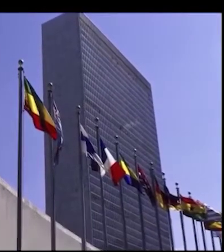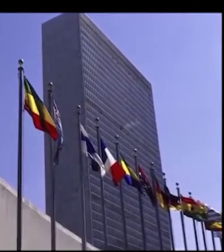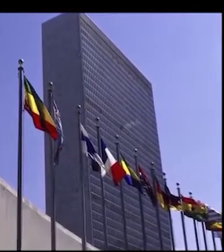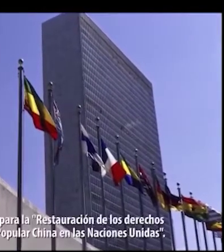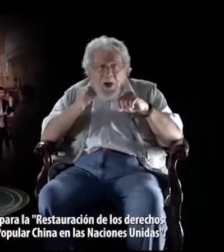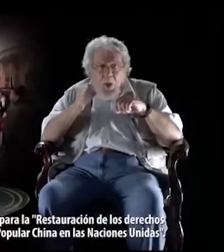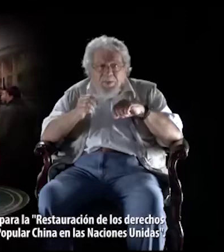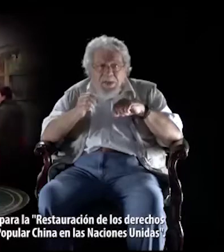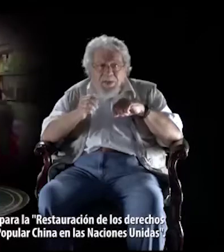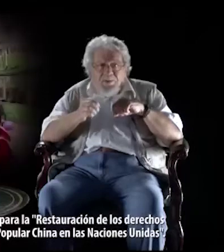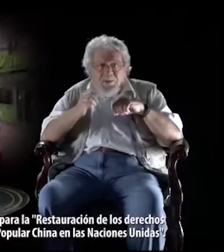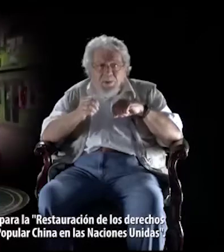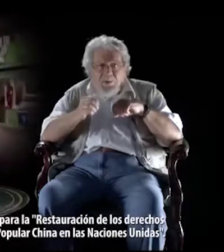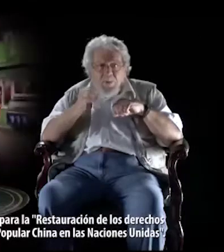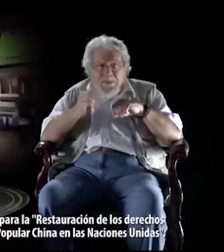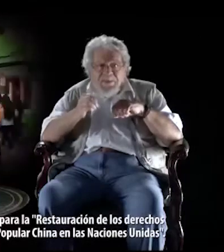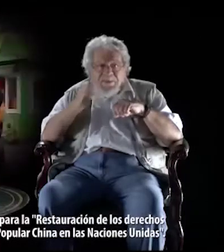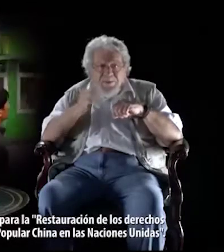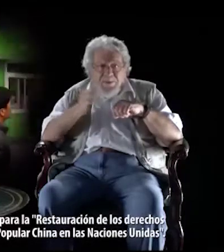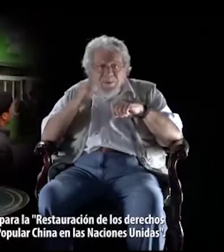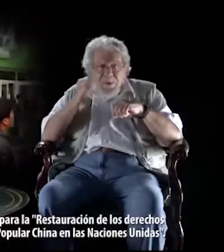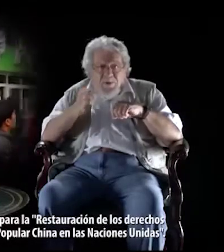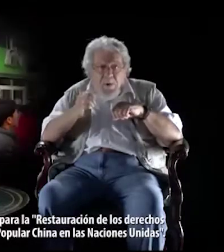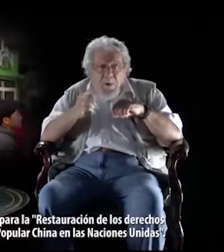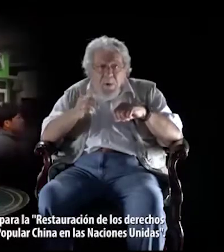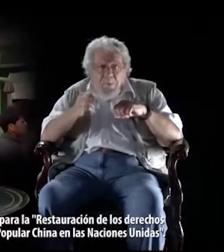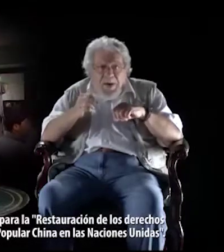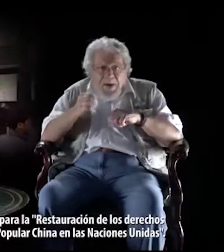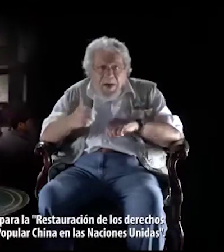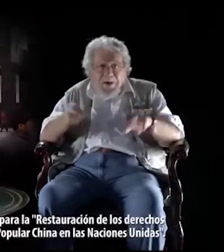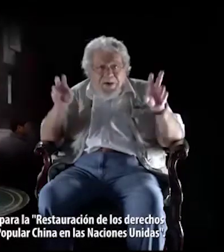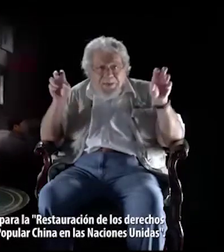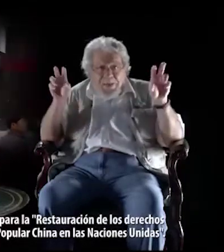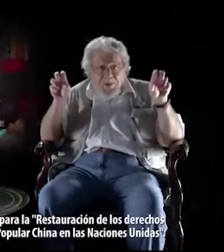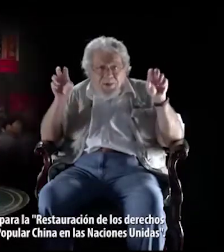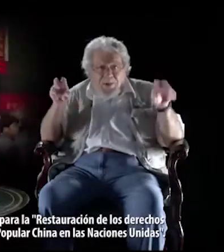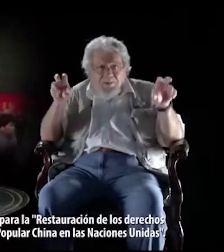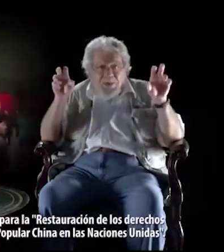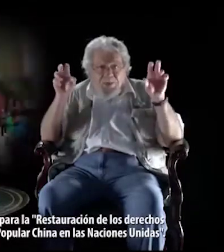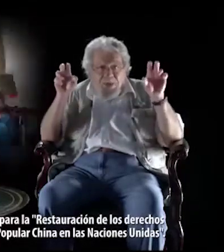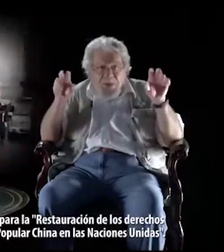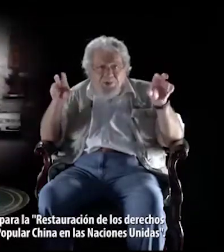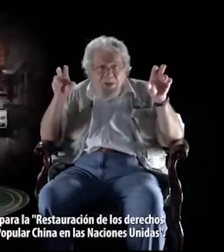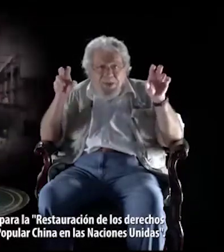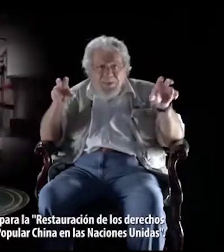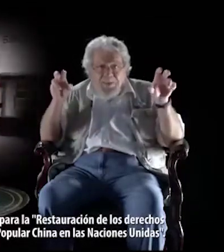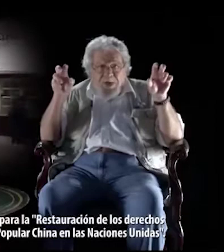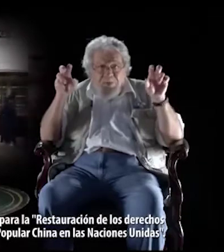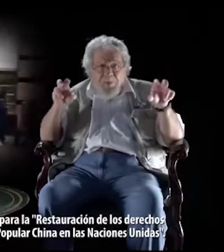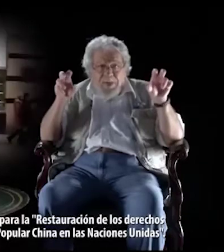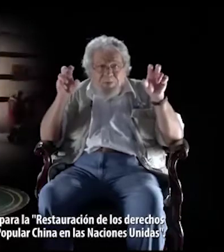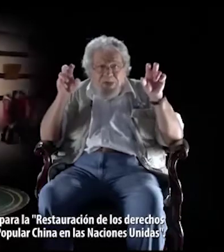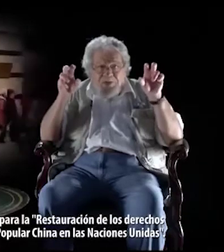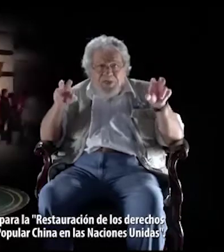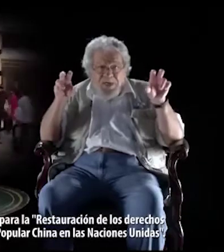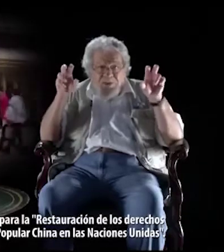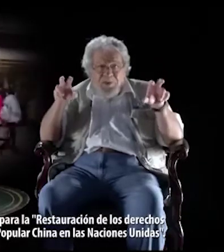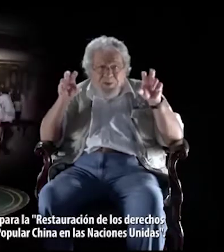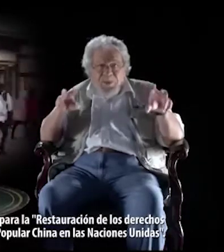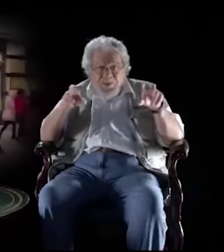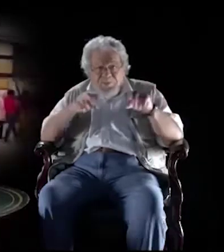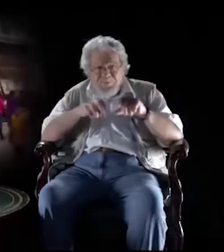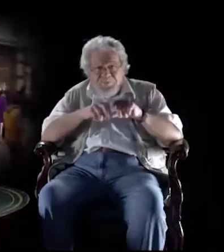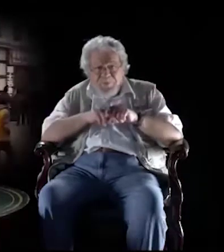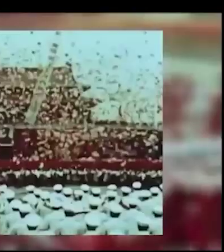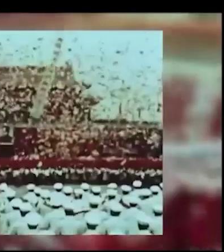ONU adopta la resolución 2758 para la restauración de los derechos legítimos de la República Popular China en las